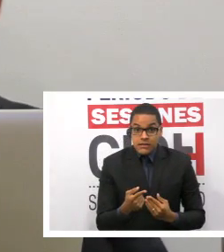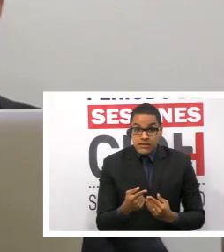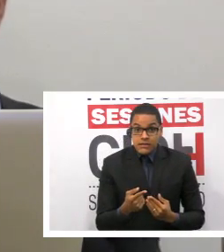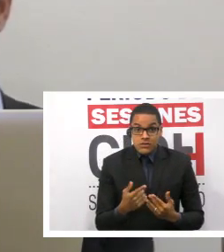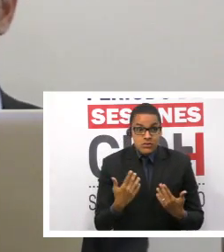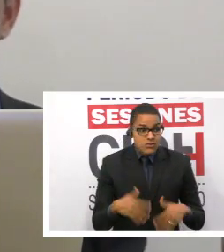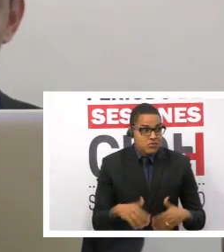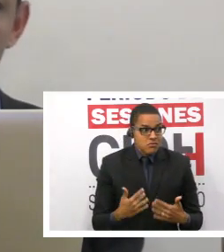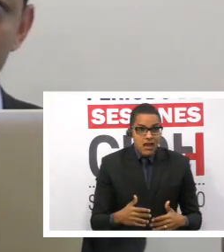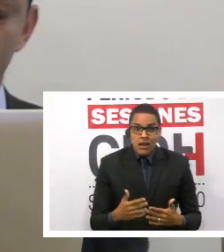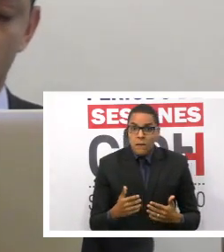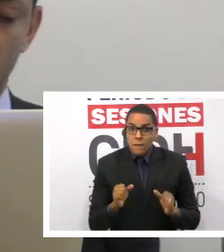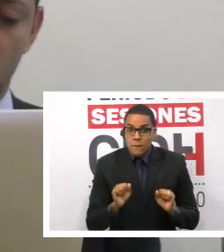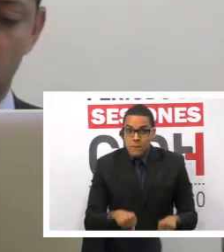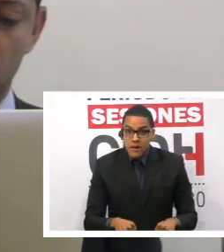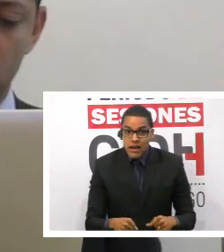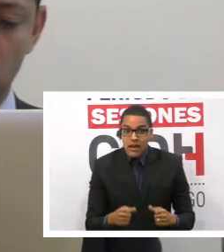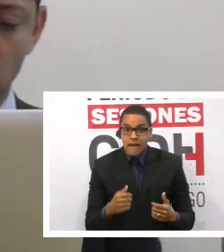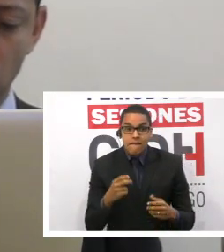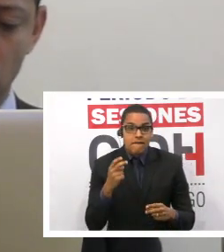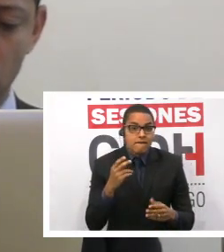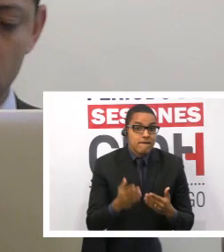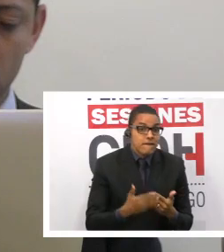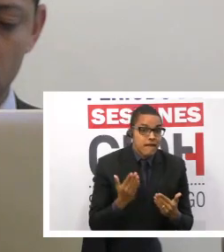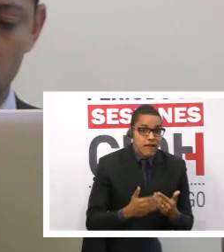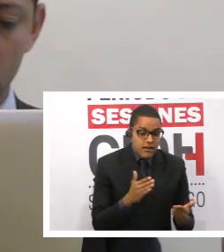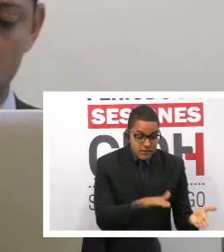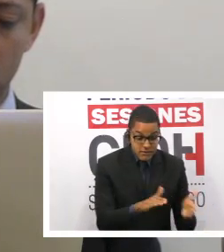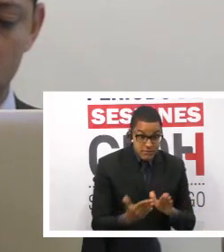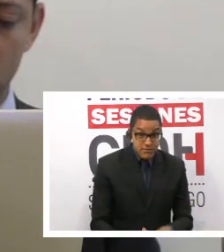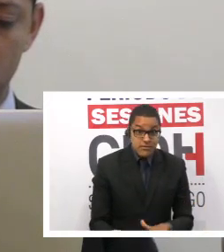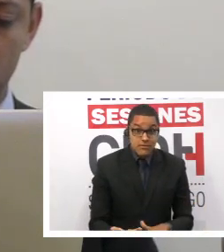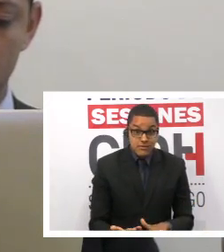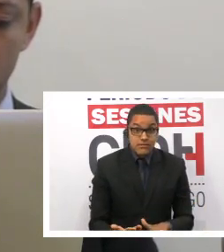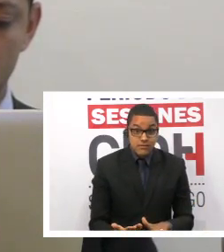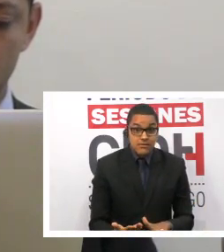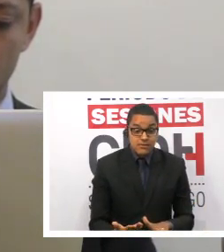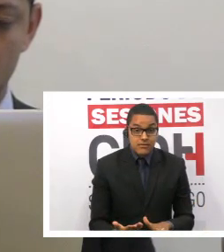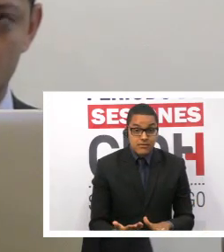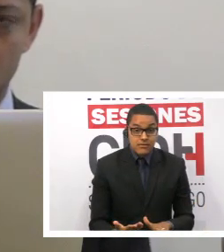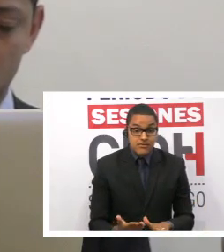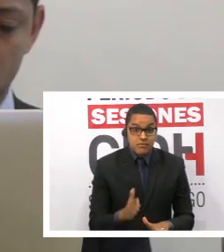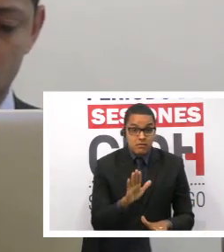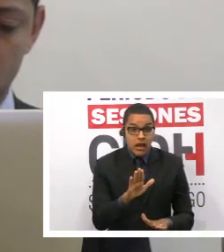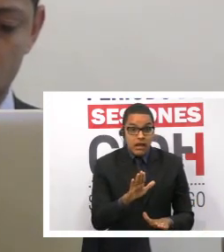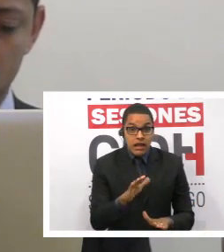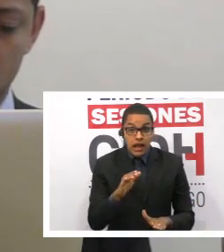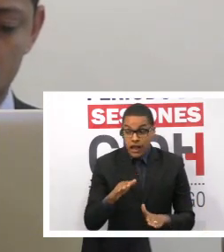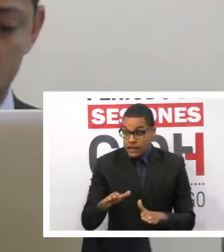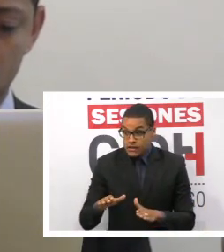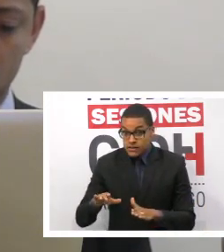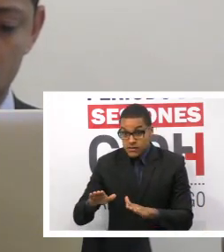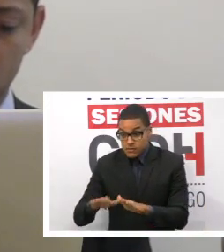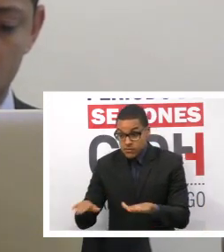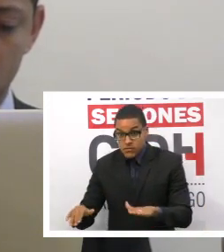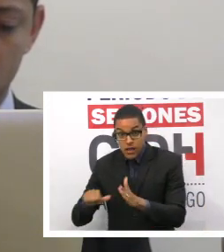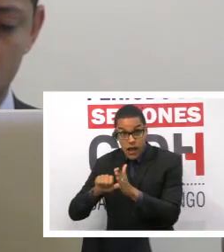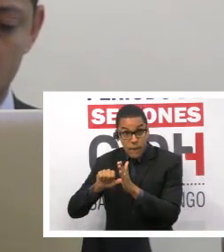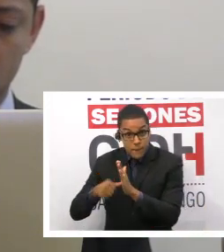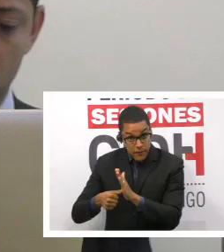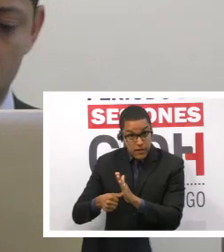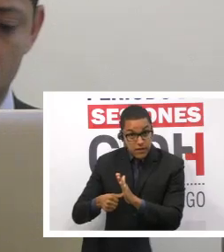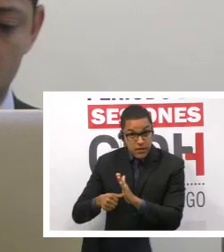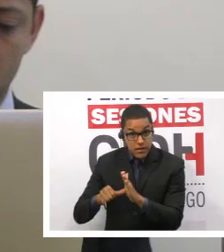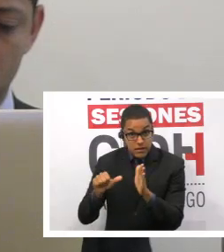por desnutrición antes de los 5 años que un niño en bogotá la capital del país una de las razones para no implementar políticas